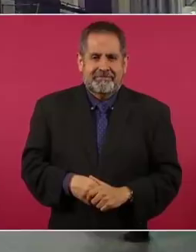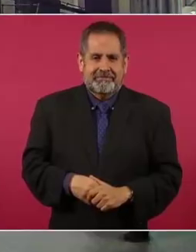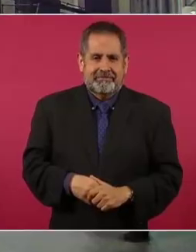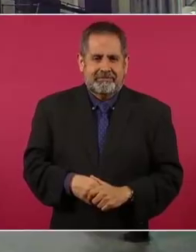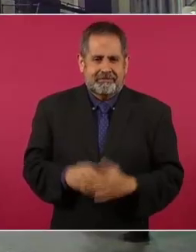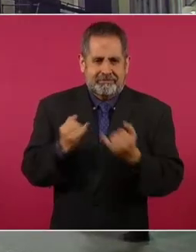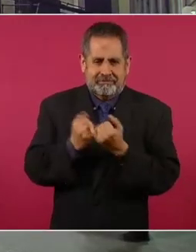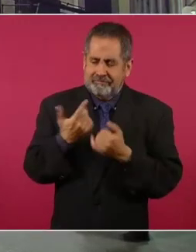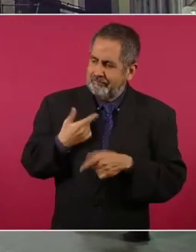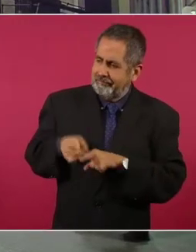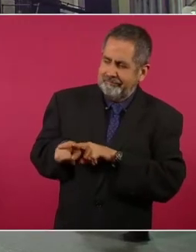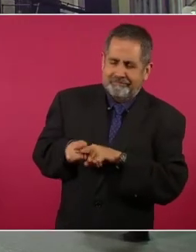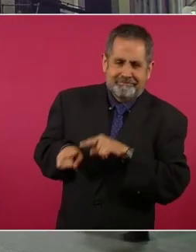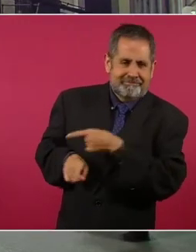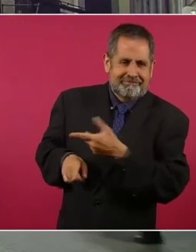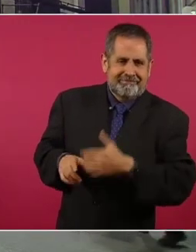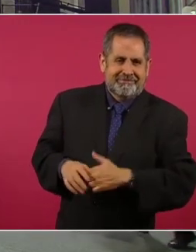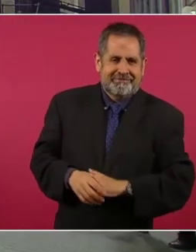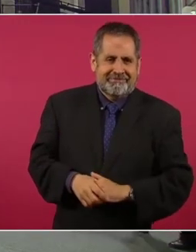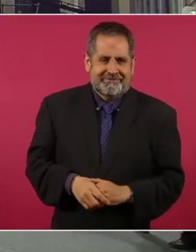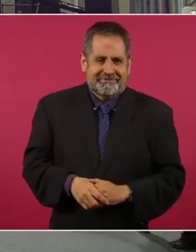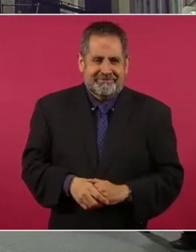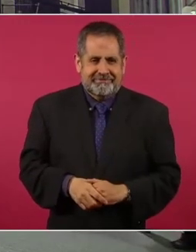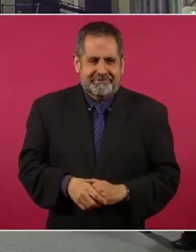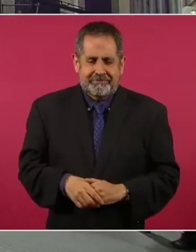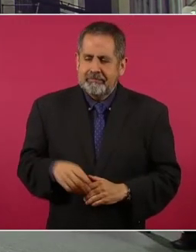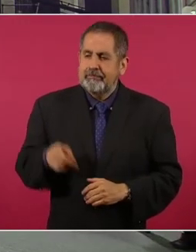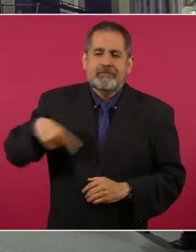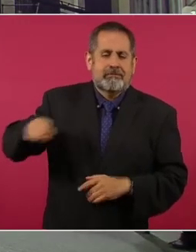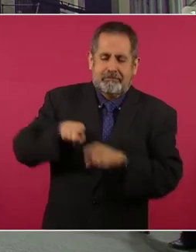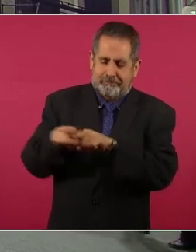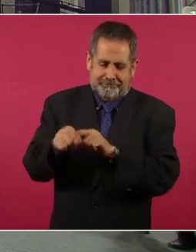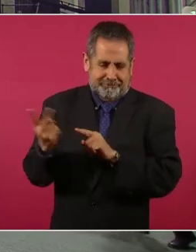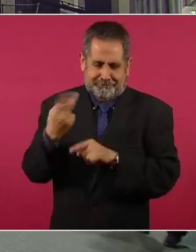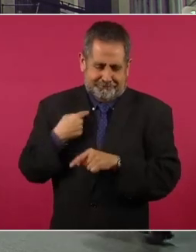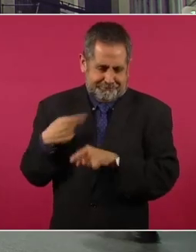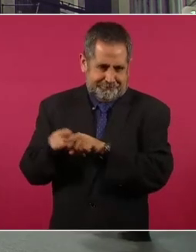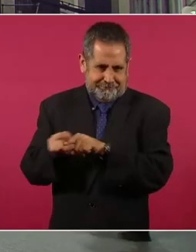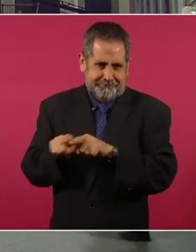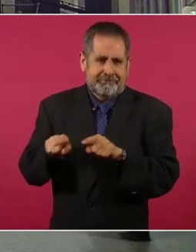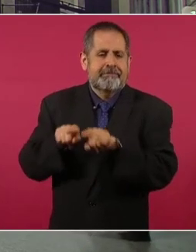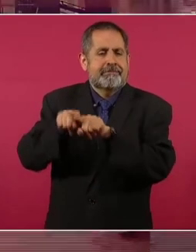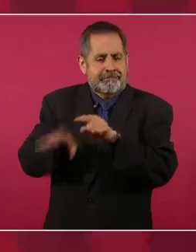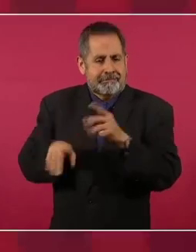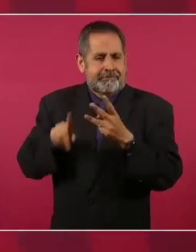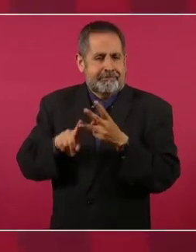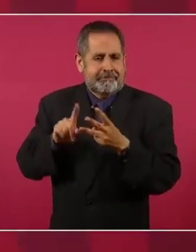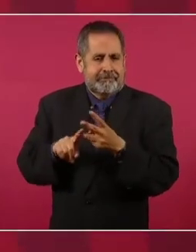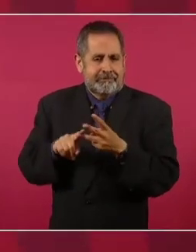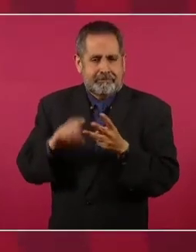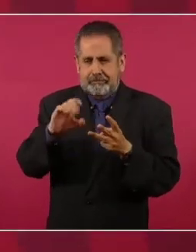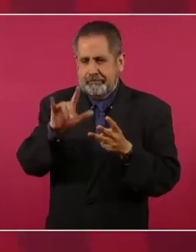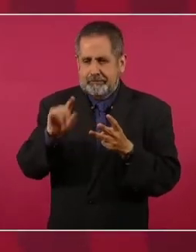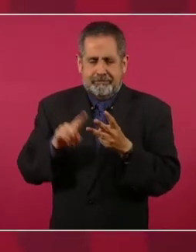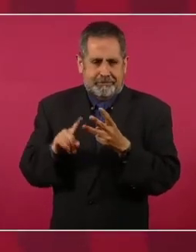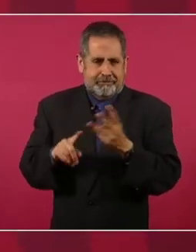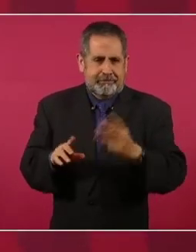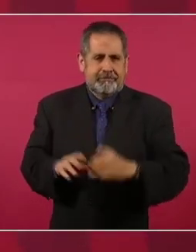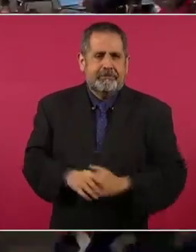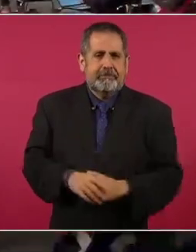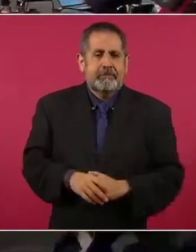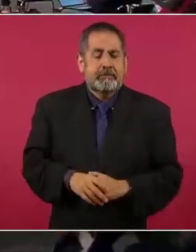con mi hermano. ¿Su hermano? Sí, son mis hermanos, los dos, y mi hermana Claudia Sheinbaum. Sí,